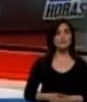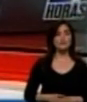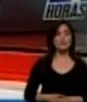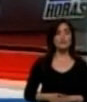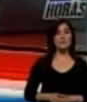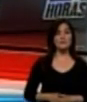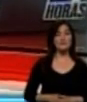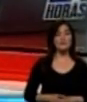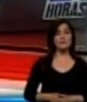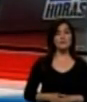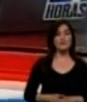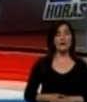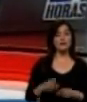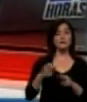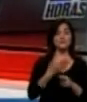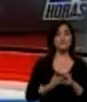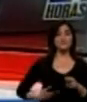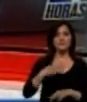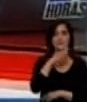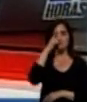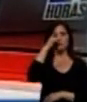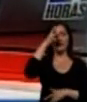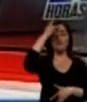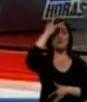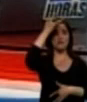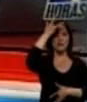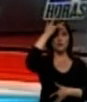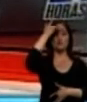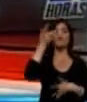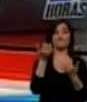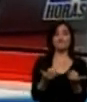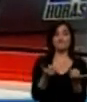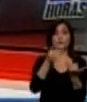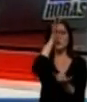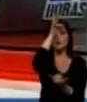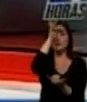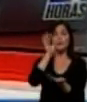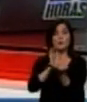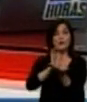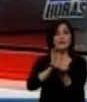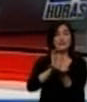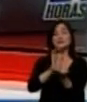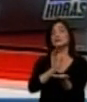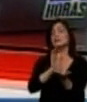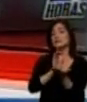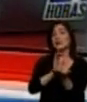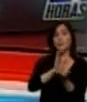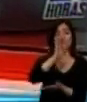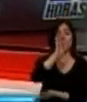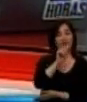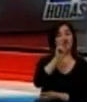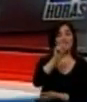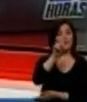Un quebranto en la salud del expresidente Rafael Correa lo mantiene a esta hora hospitalizado en el Hospital Carlos Andrade Marín